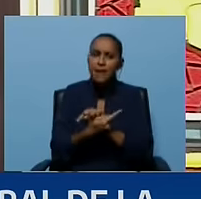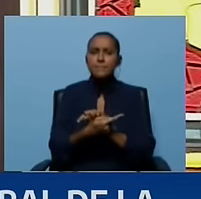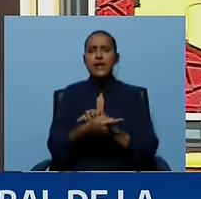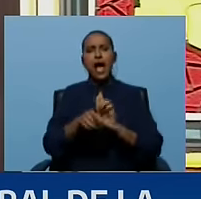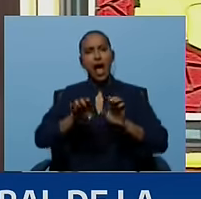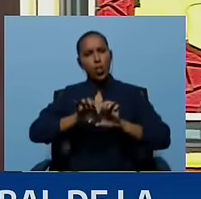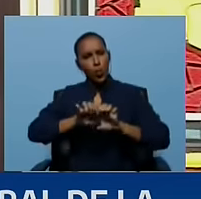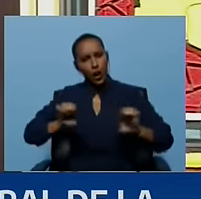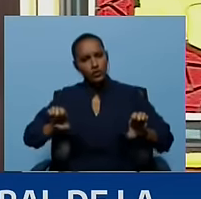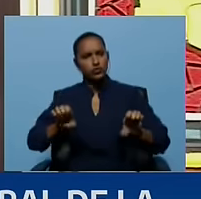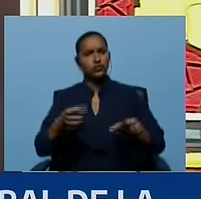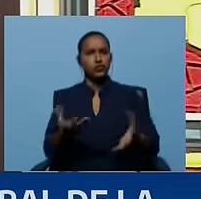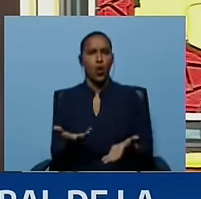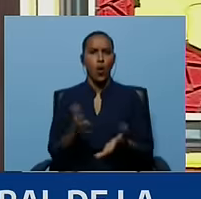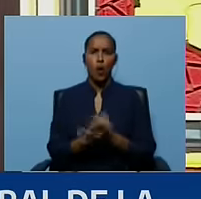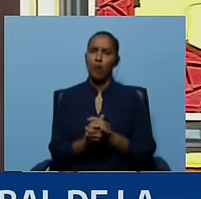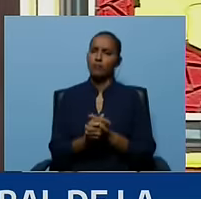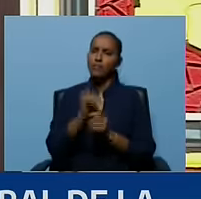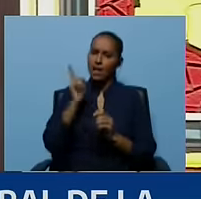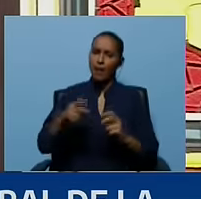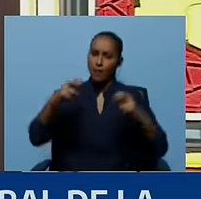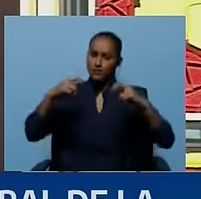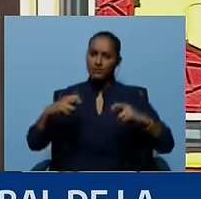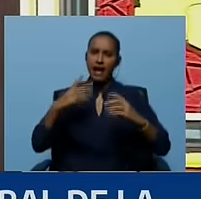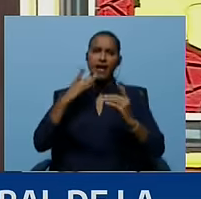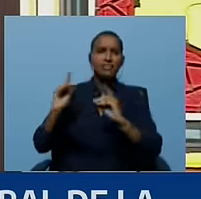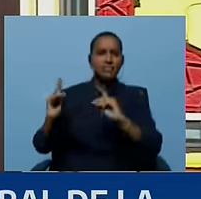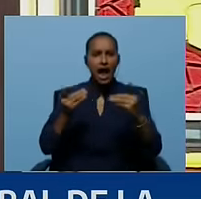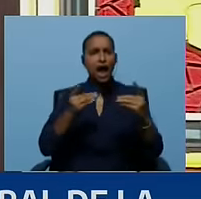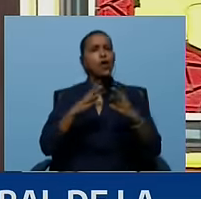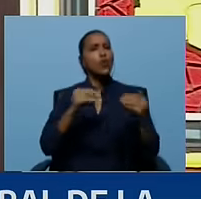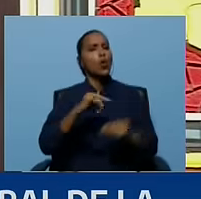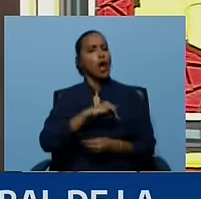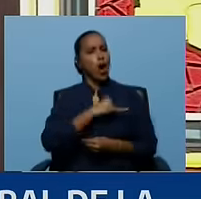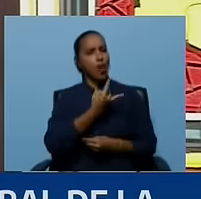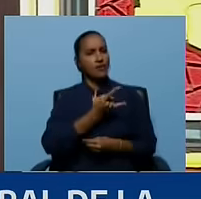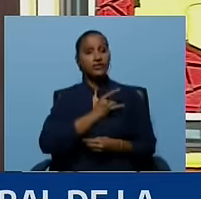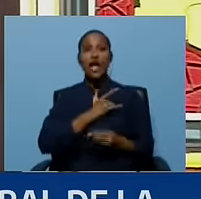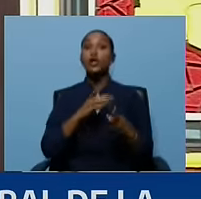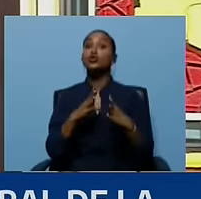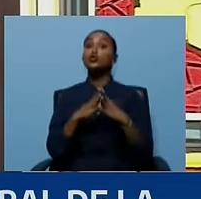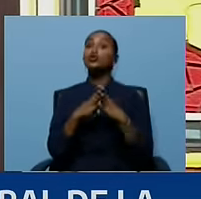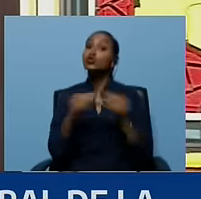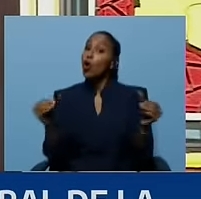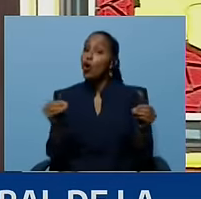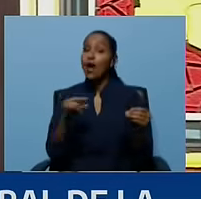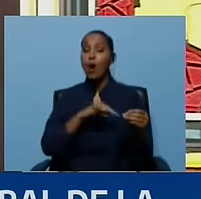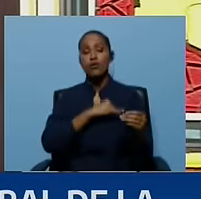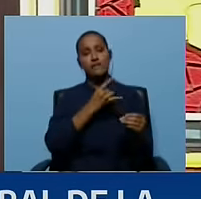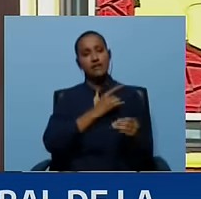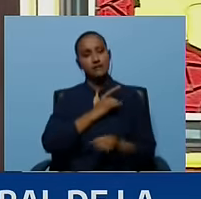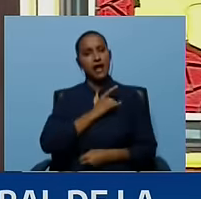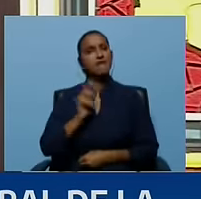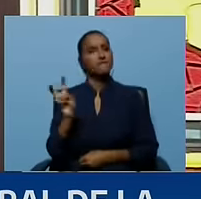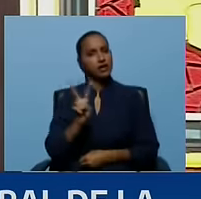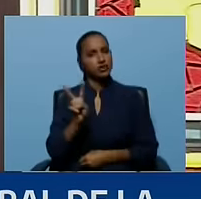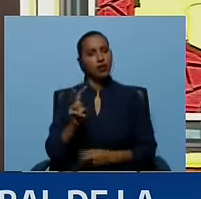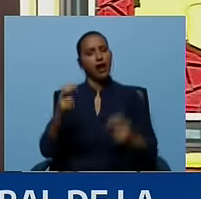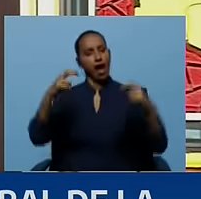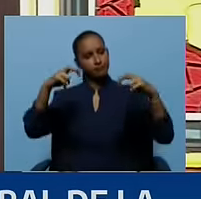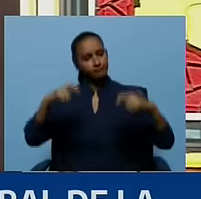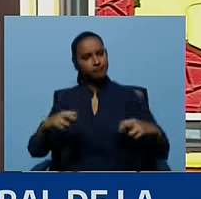en una sinergia de diálogo con las universidades, todas las universidades del país, las